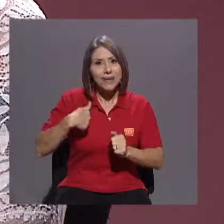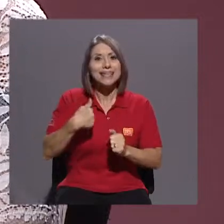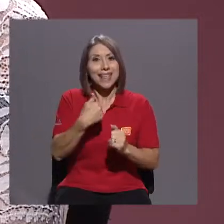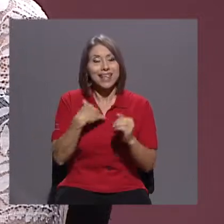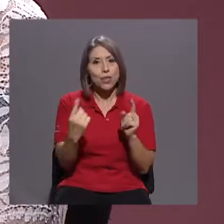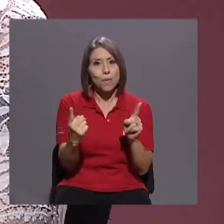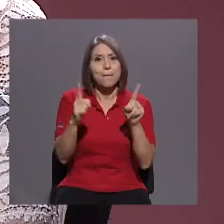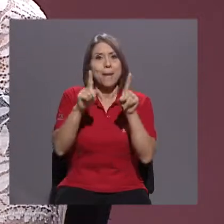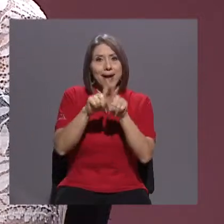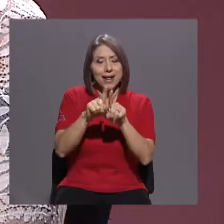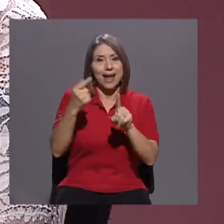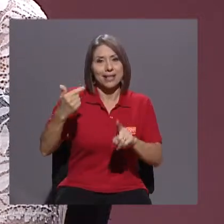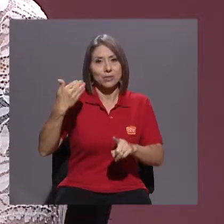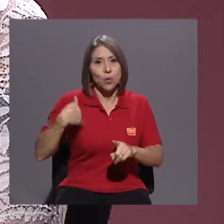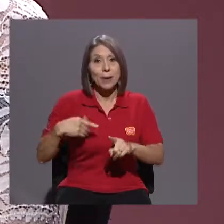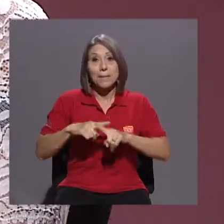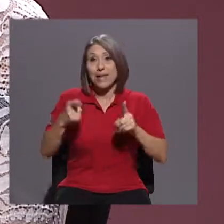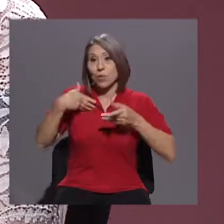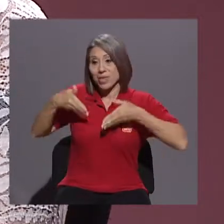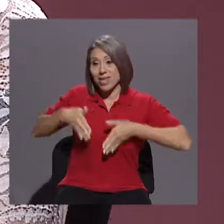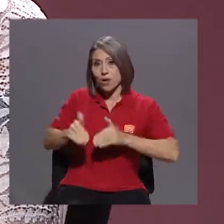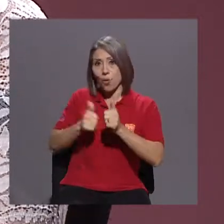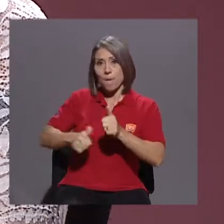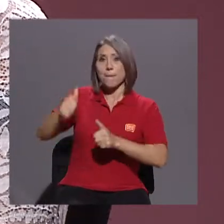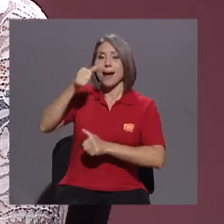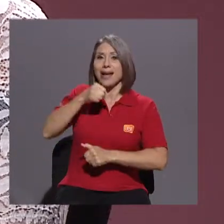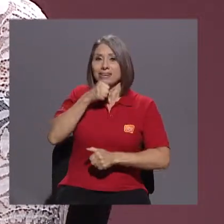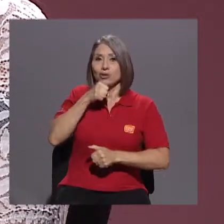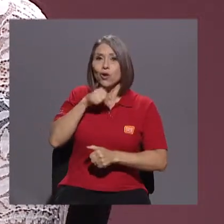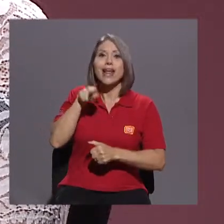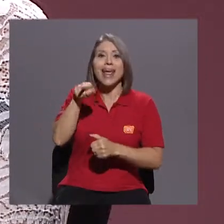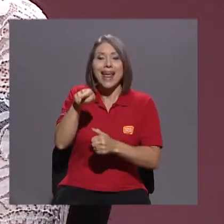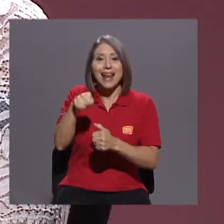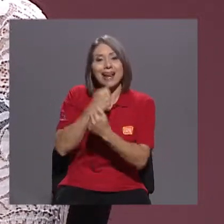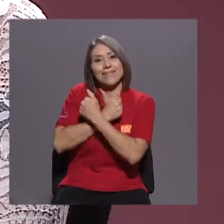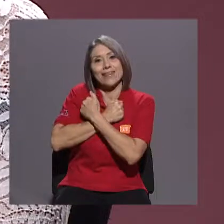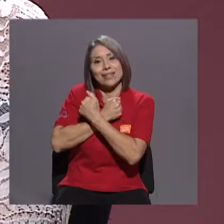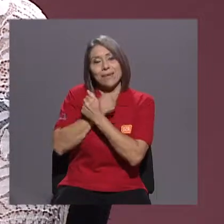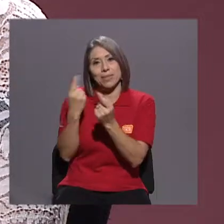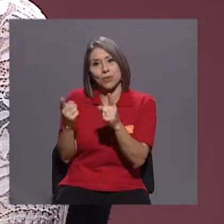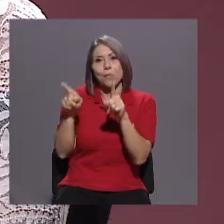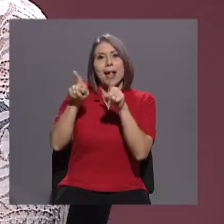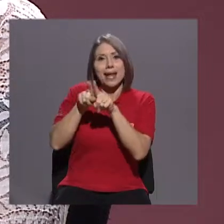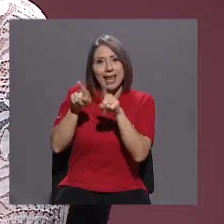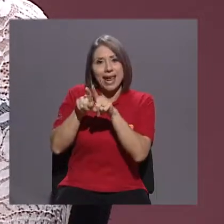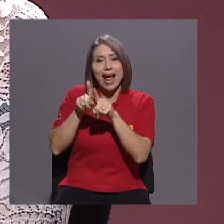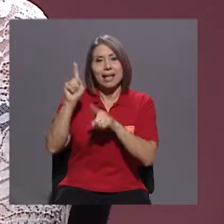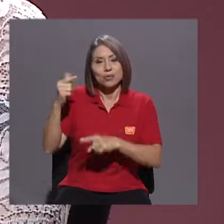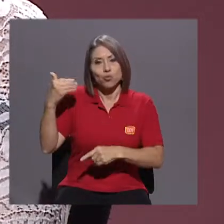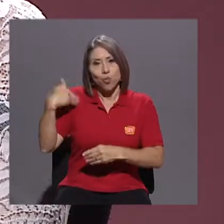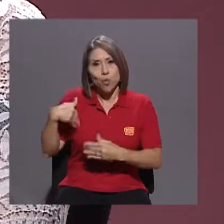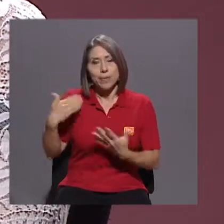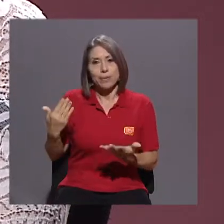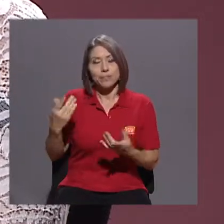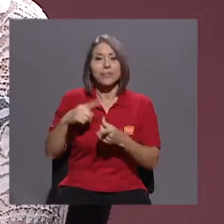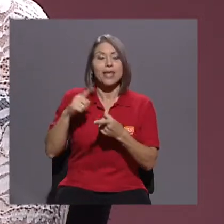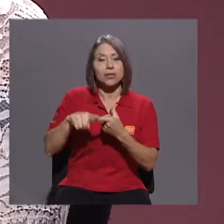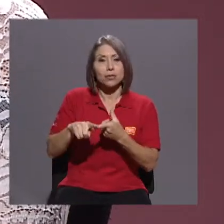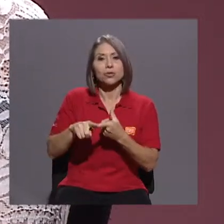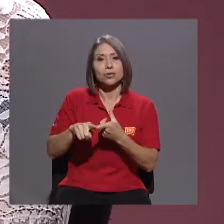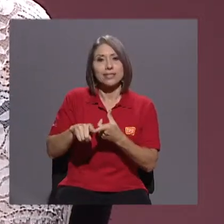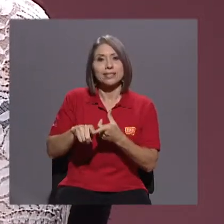Pero en el caso De mi hijo Mi hijo mayor Pues él Afectivamente Tiene una pareja Que es un hombre